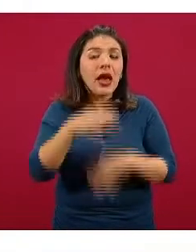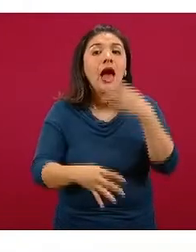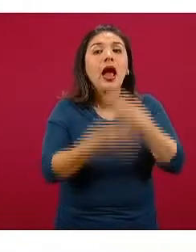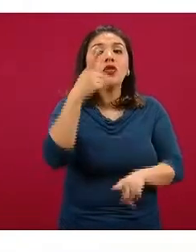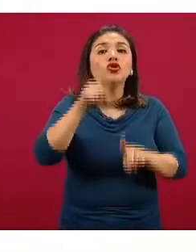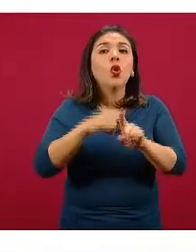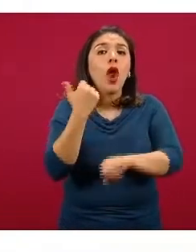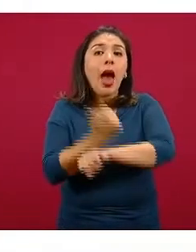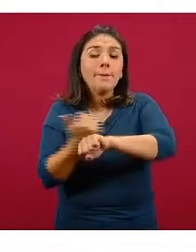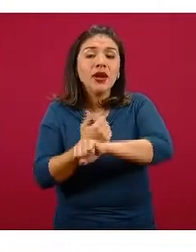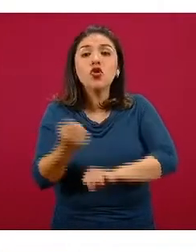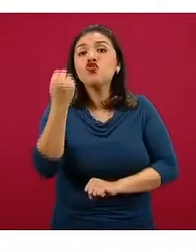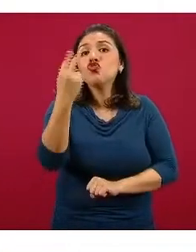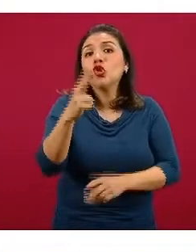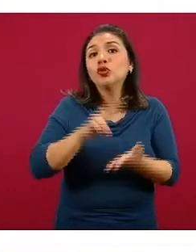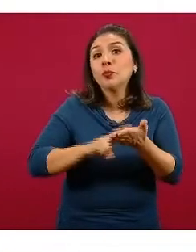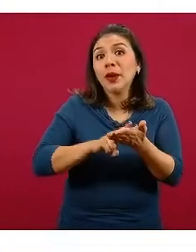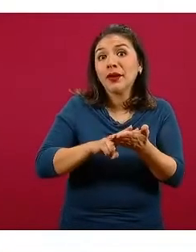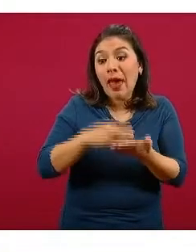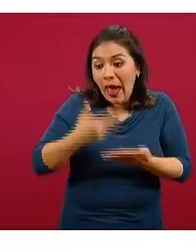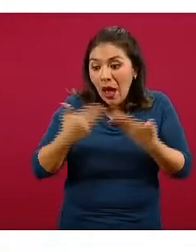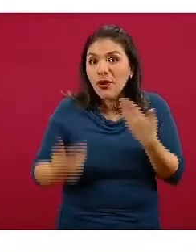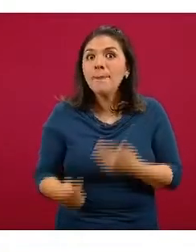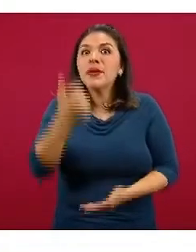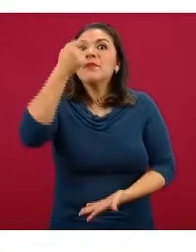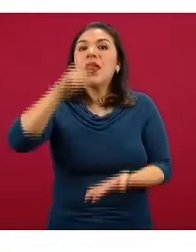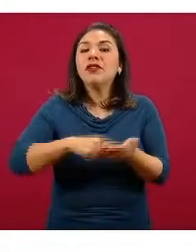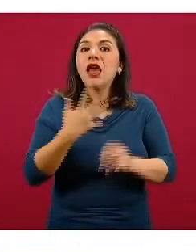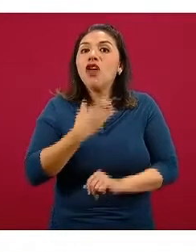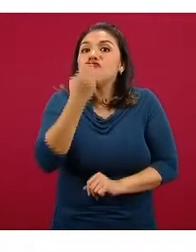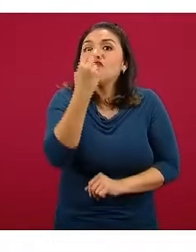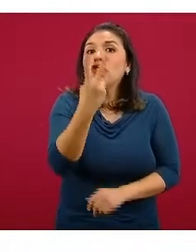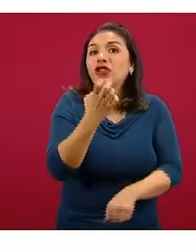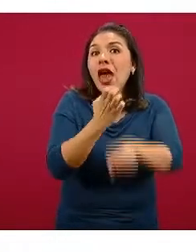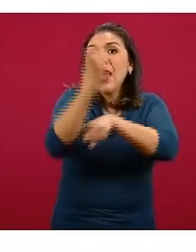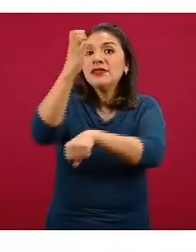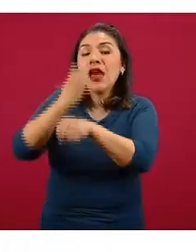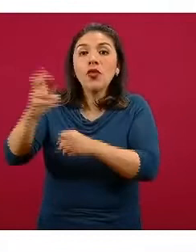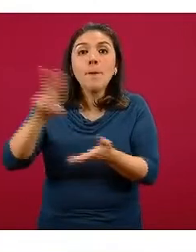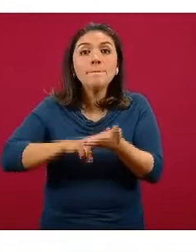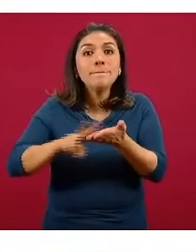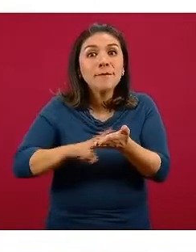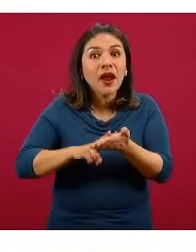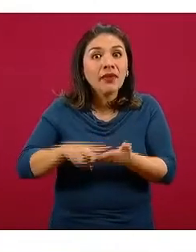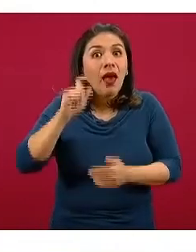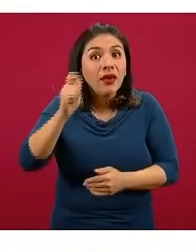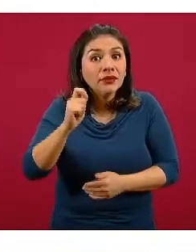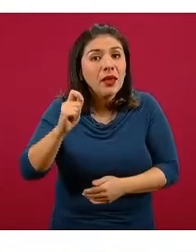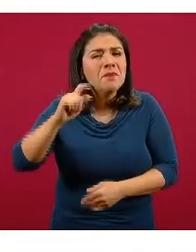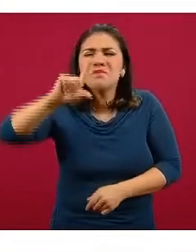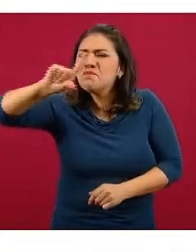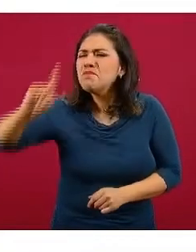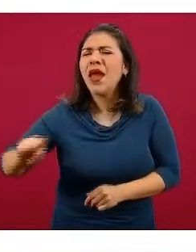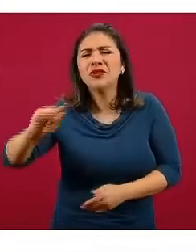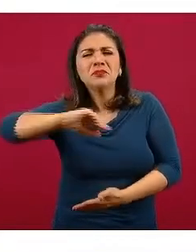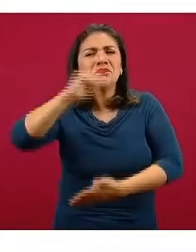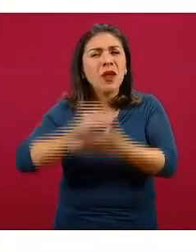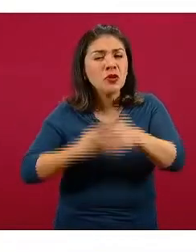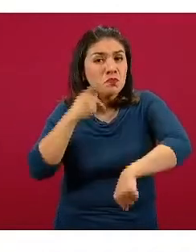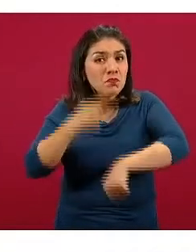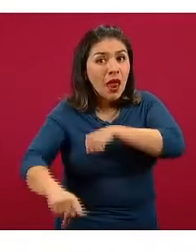amarillos y 2 verdes. Es la primera vez que tenemos 2 entidades en verde, en el menor riesgo posible,